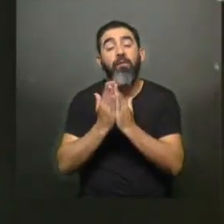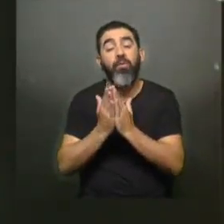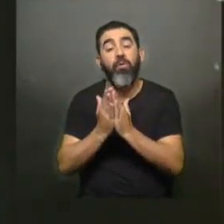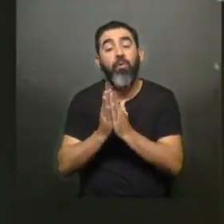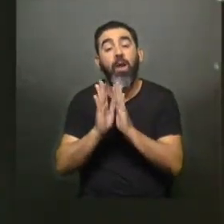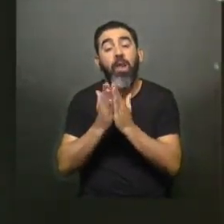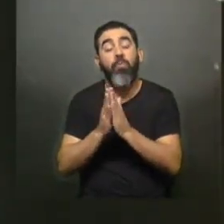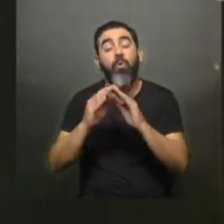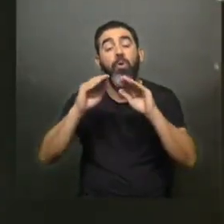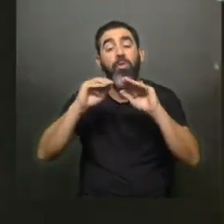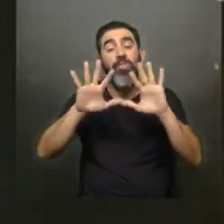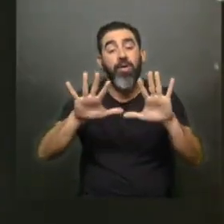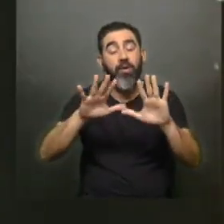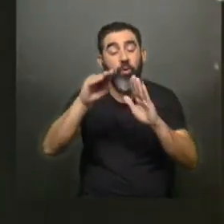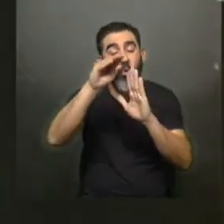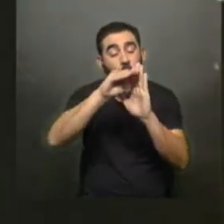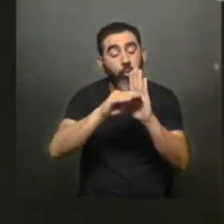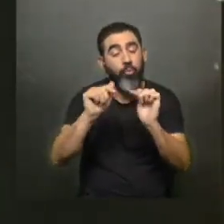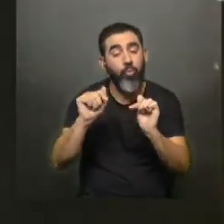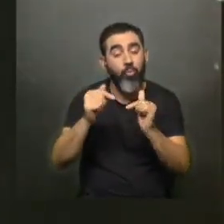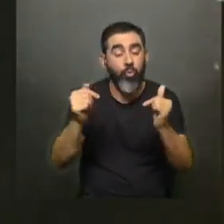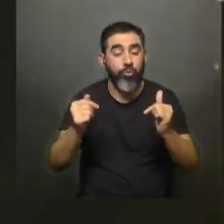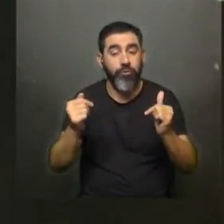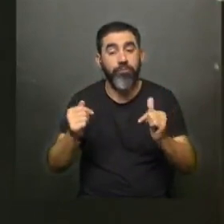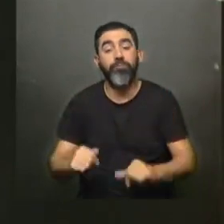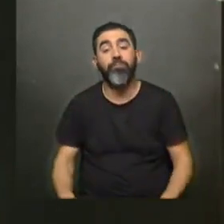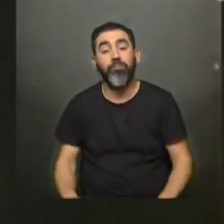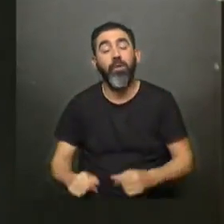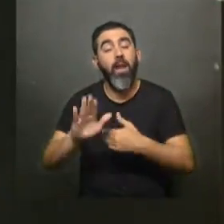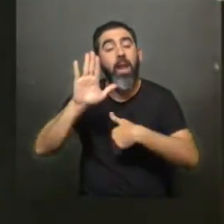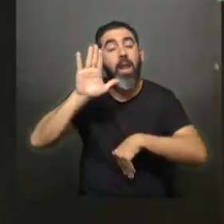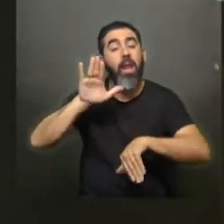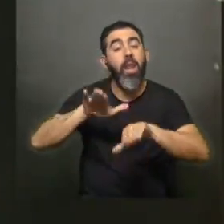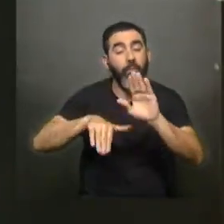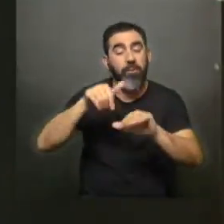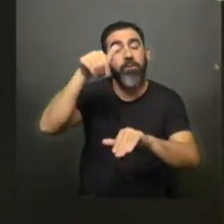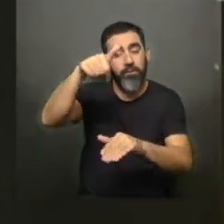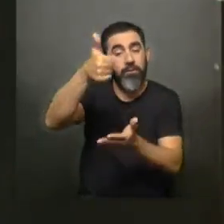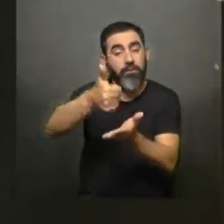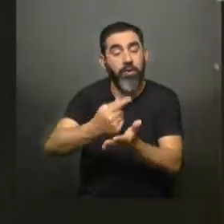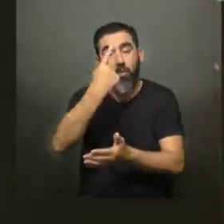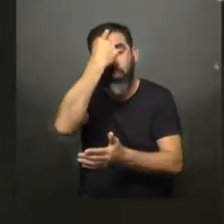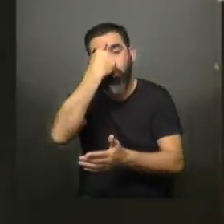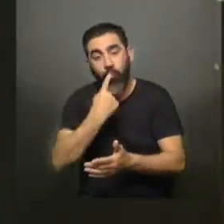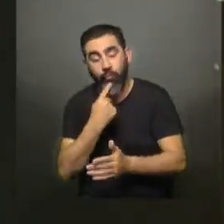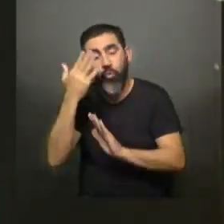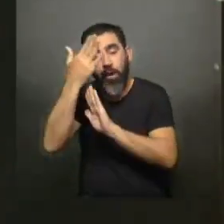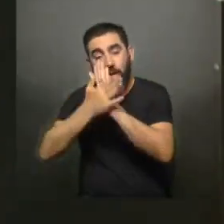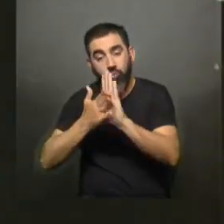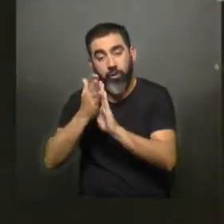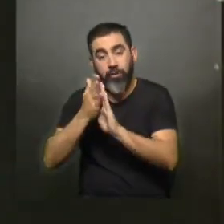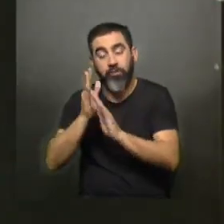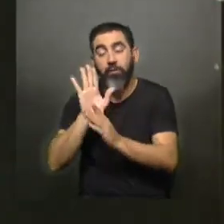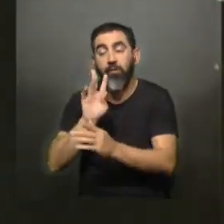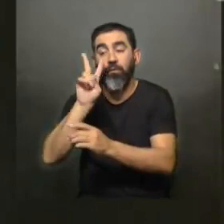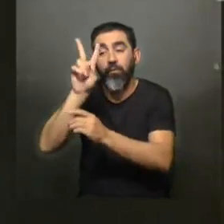se hizo con 10 piezas muy particulares, y justamente la gran mayoría de ellas está en el Museo Nacional de Antropología, así que fuimos hasta allí a